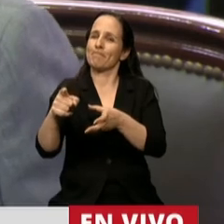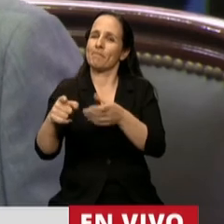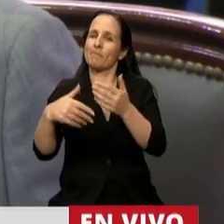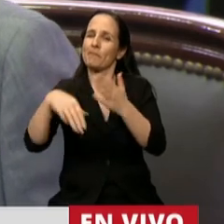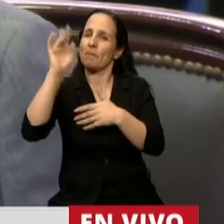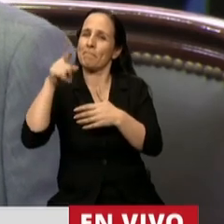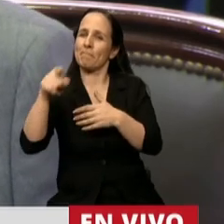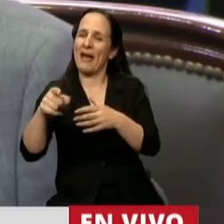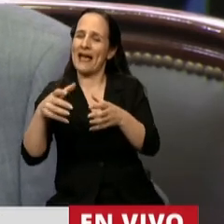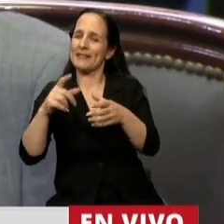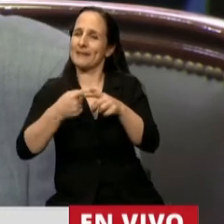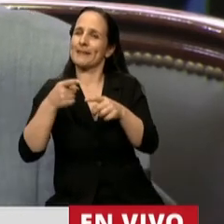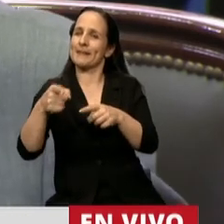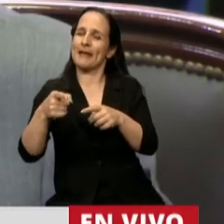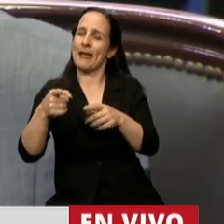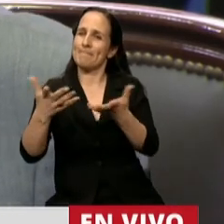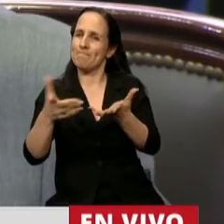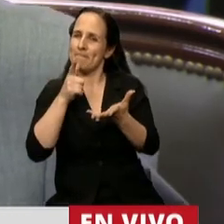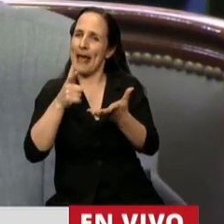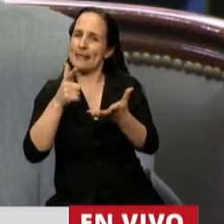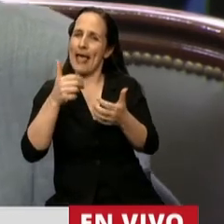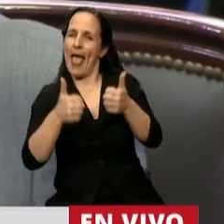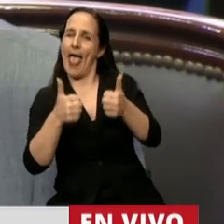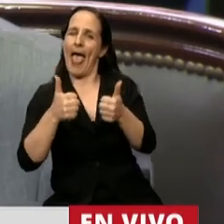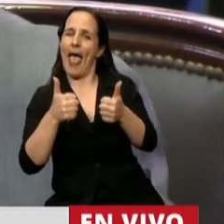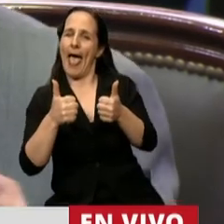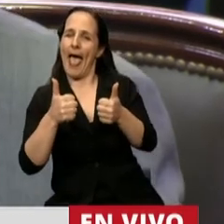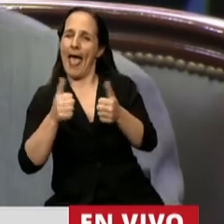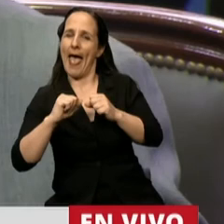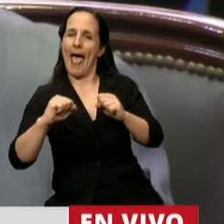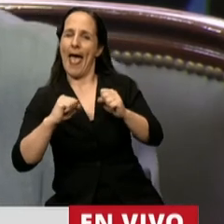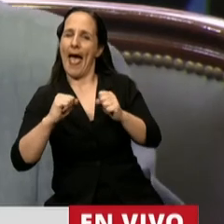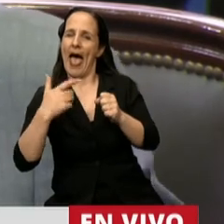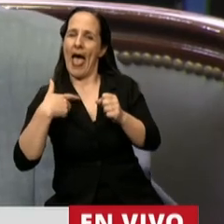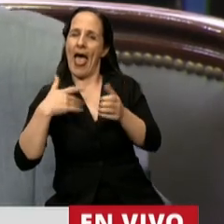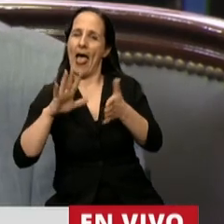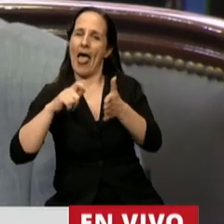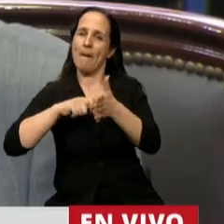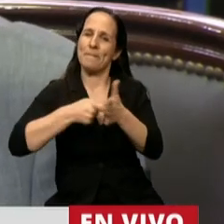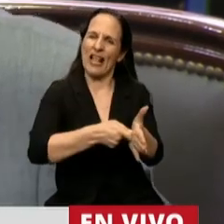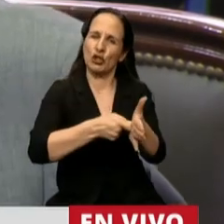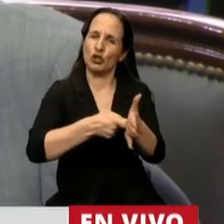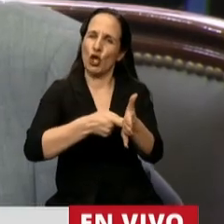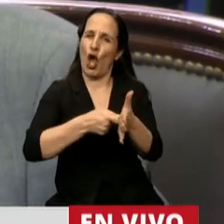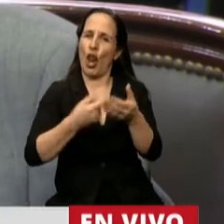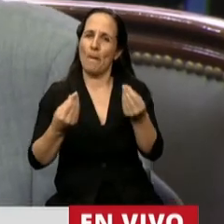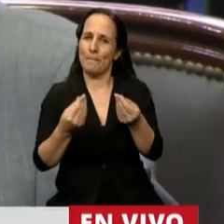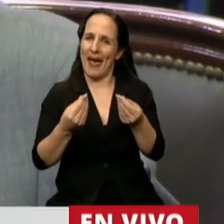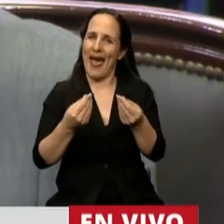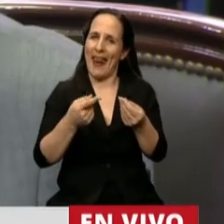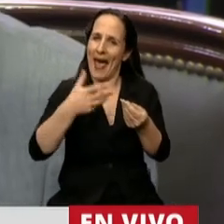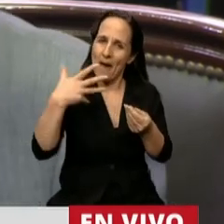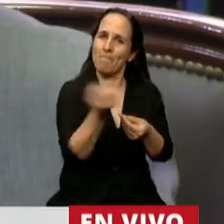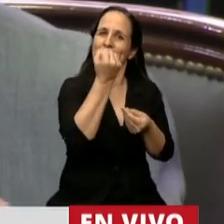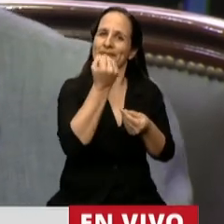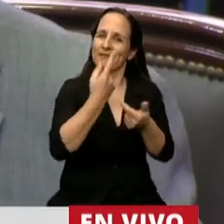conglomerados y coaliciones nacionales se entretienen, empujan a saber quién está presionando más o menos algún sector para obtener